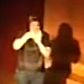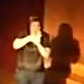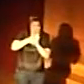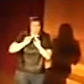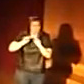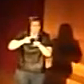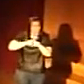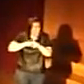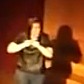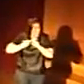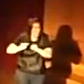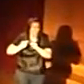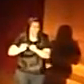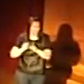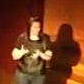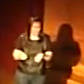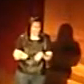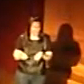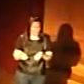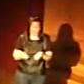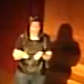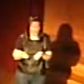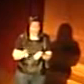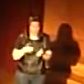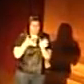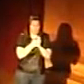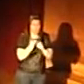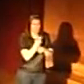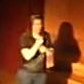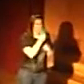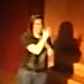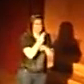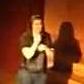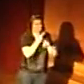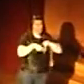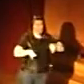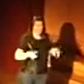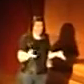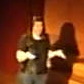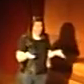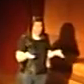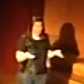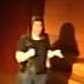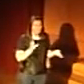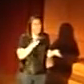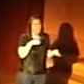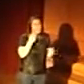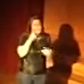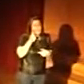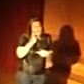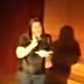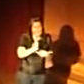Estilo fíjense es en es algo que no tiene nada que ver una cosa con la otra fíjense sin embargo si